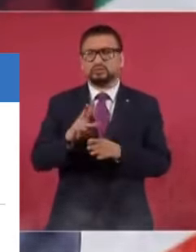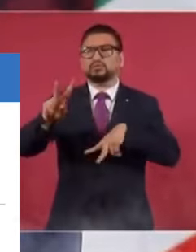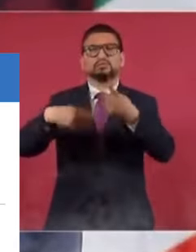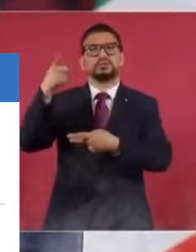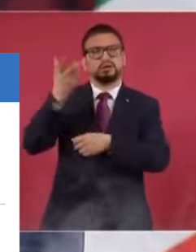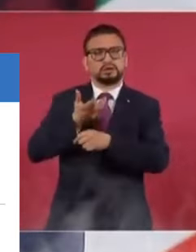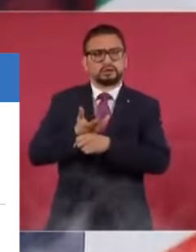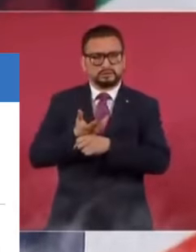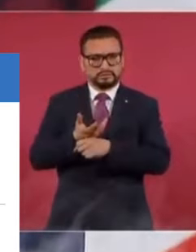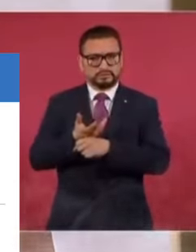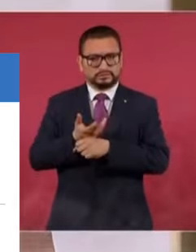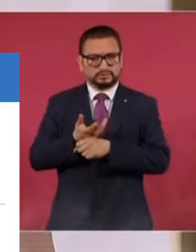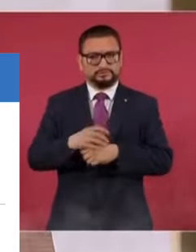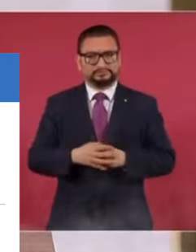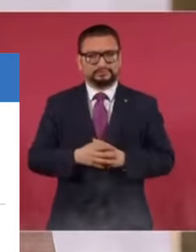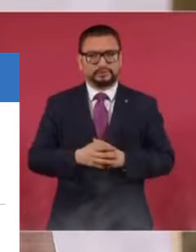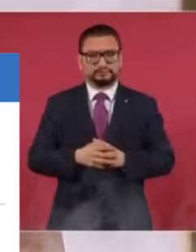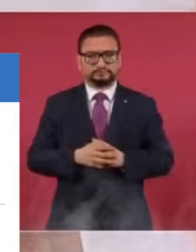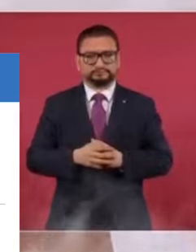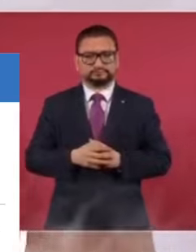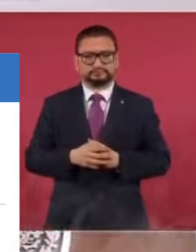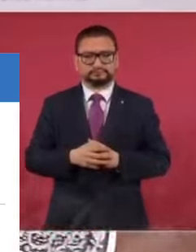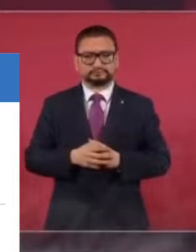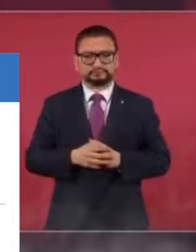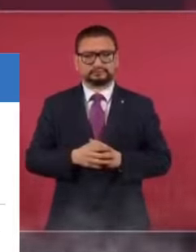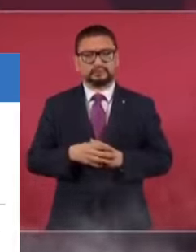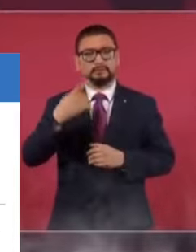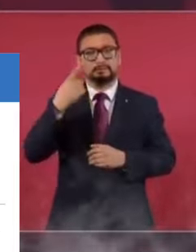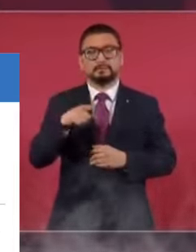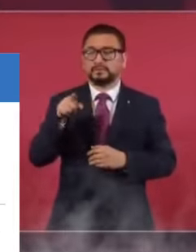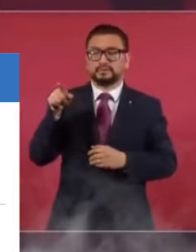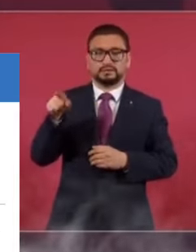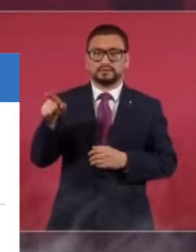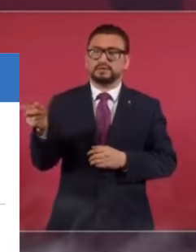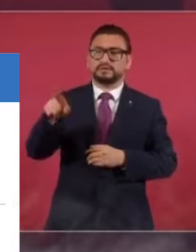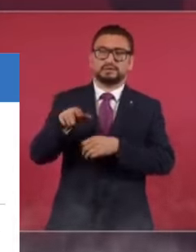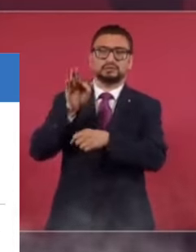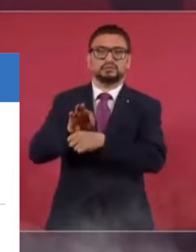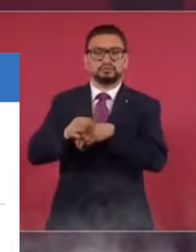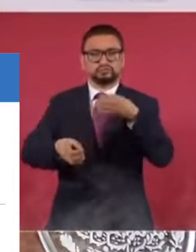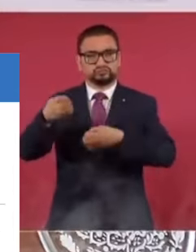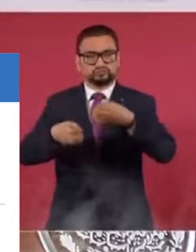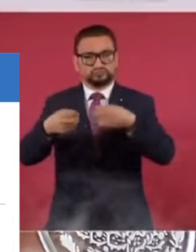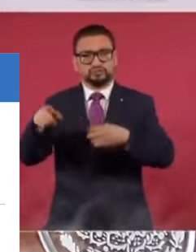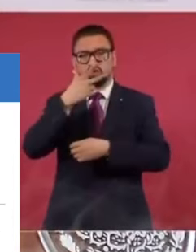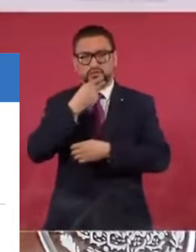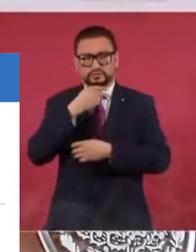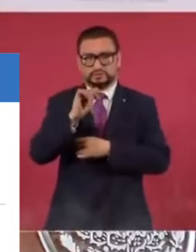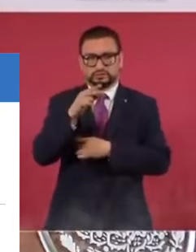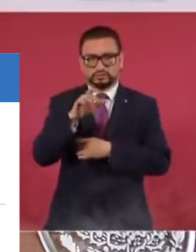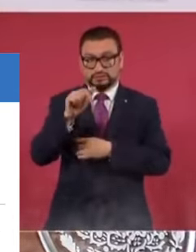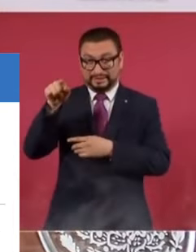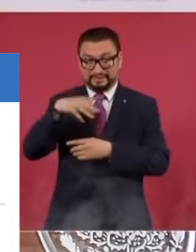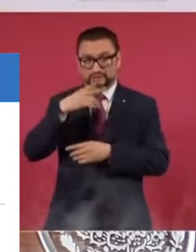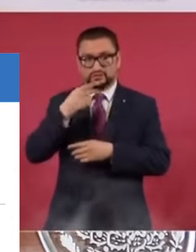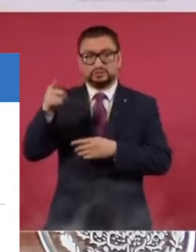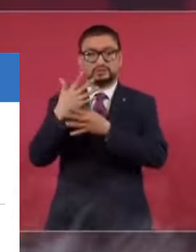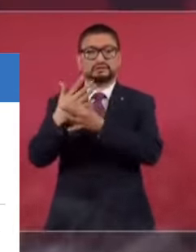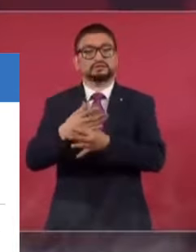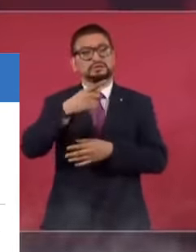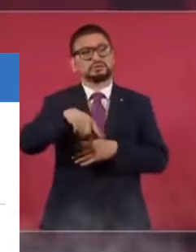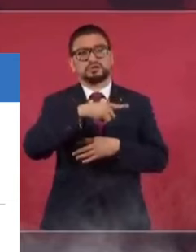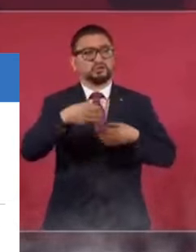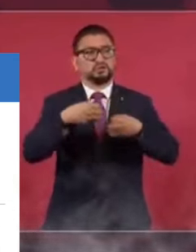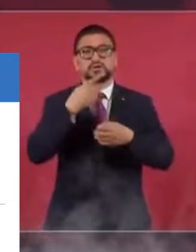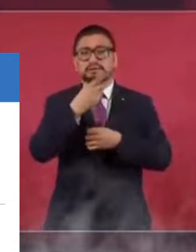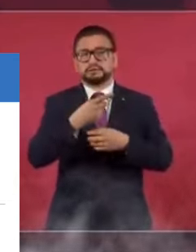Unidos a proteger al juez de Iguala, que sostuvo que los muchachos nunca habían